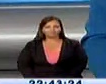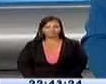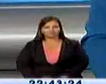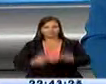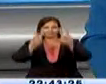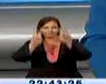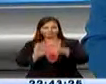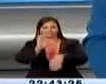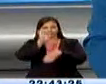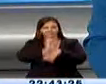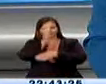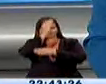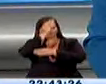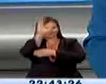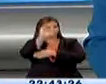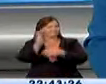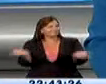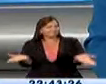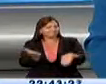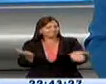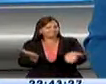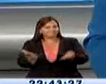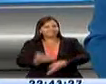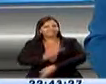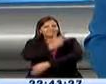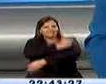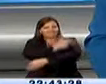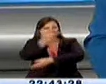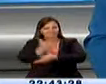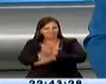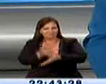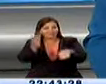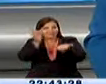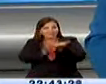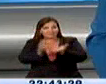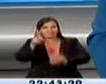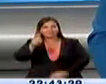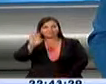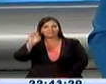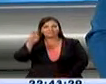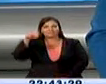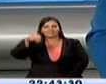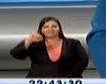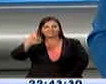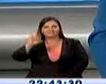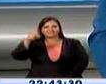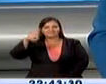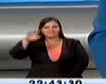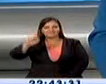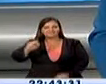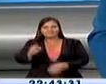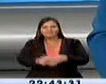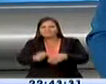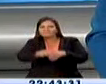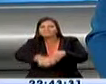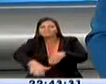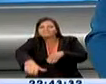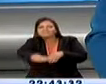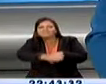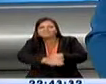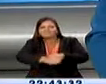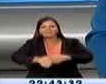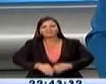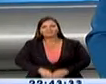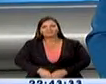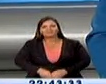Nuestra nota intercultural nos lleva hasta un lugar muy interesante ubicado en el cantón Penipe de la provincia de Chimborazo. Allí se elaboran